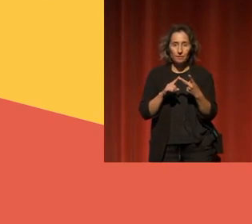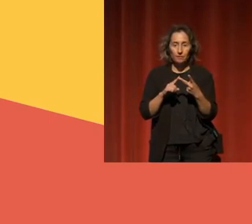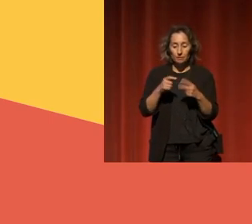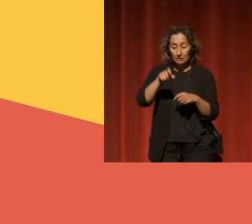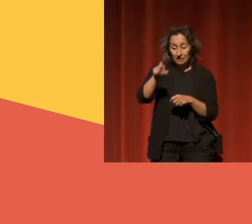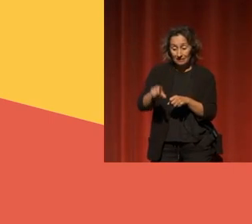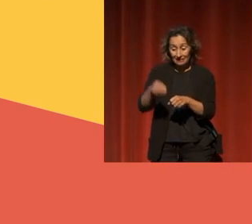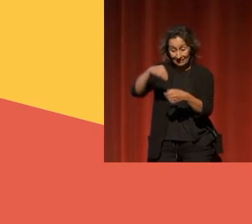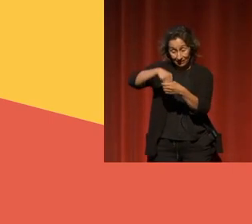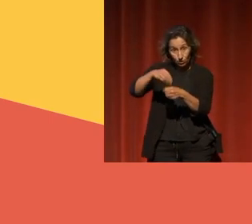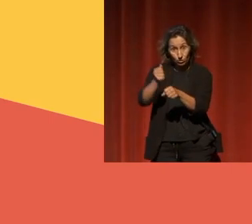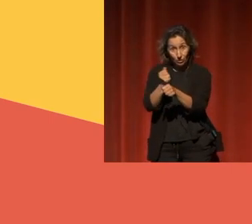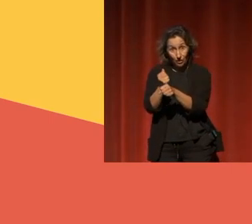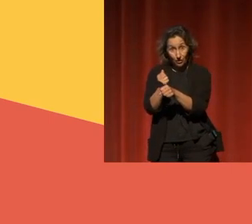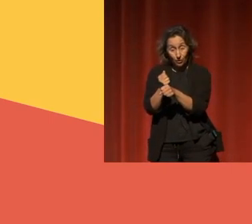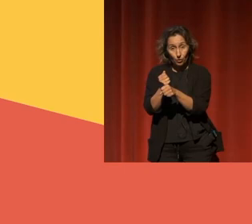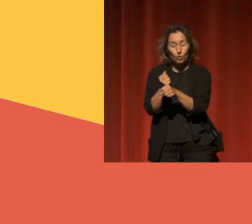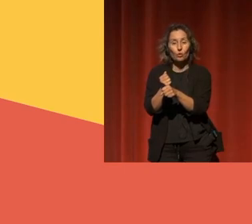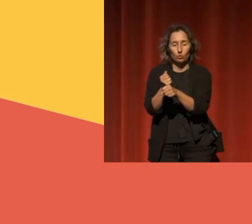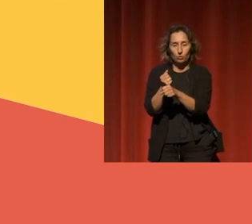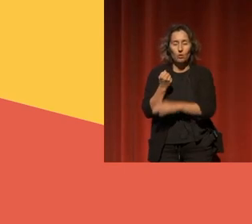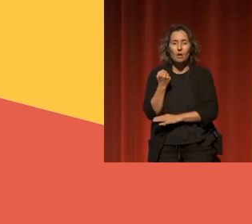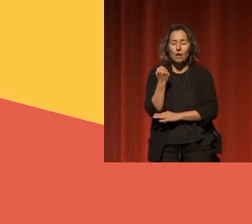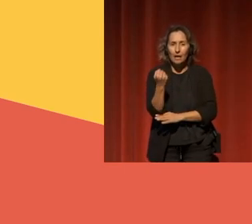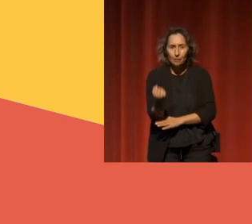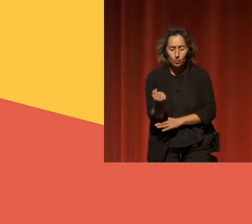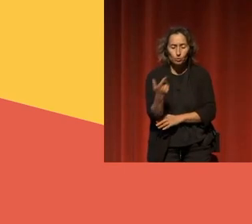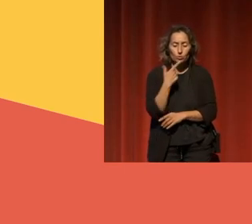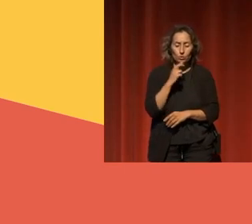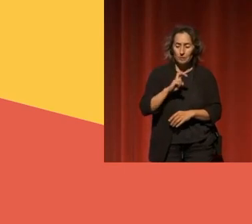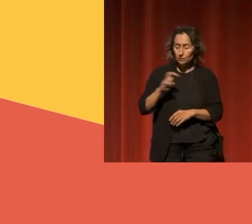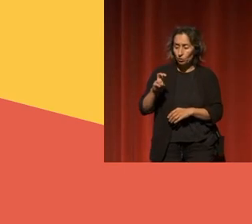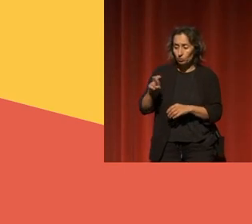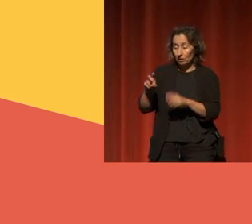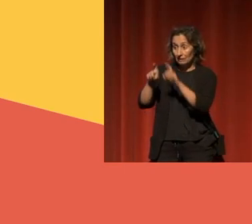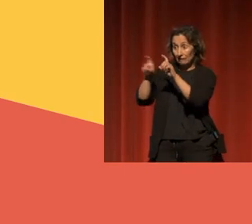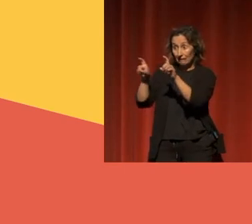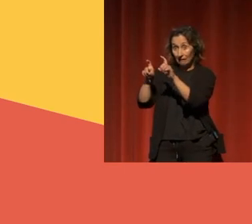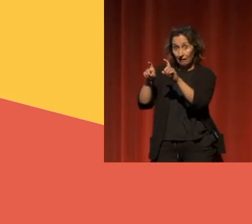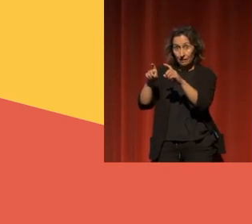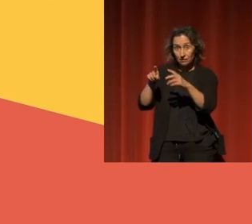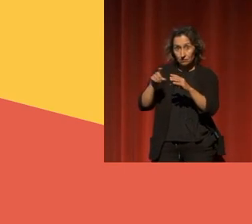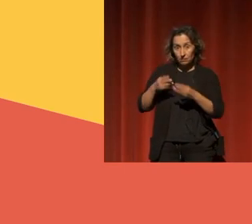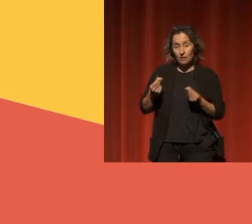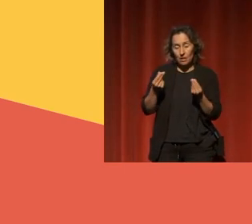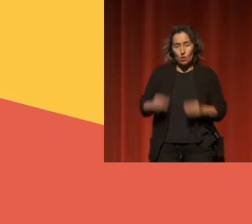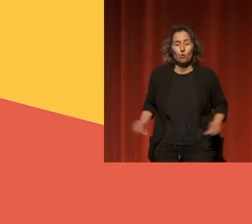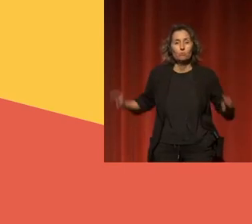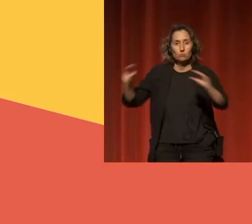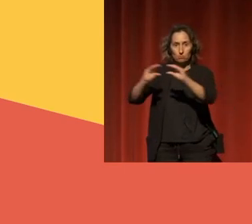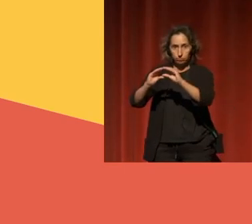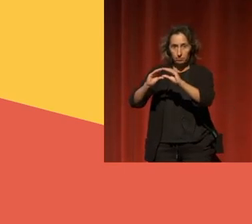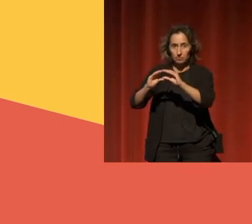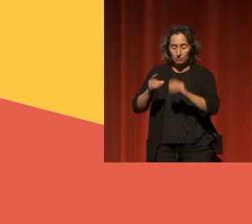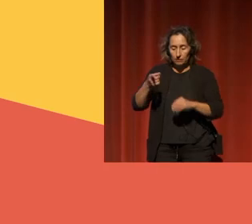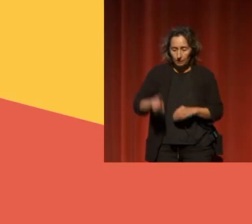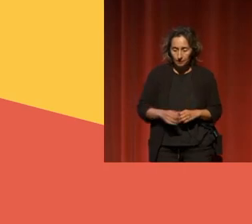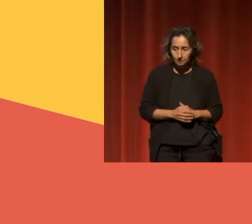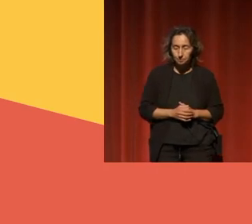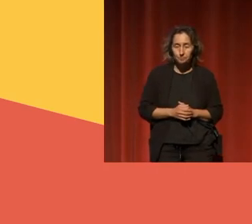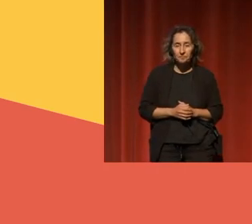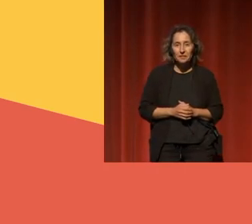empleados públicos y para la cofinanciación de otras administraciones que esto es importante el consejo de cooperación